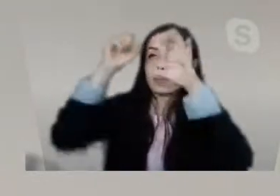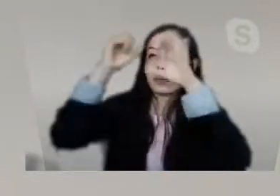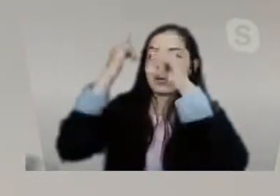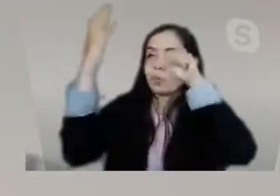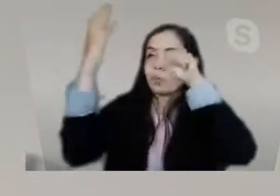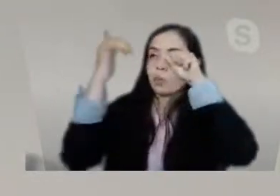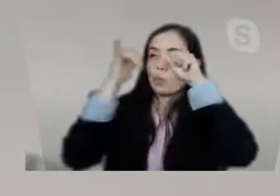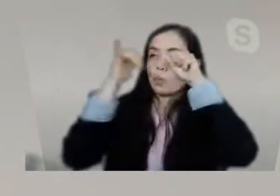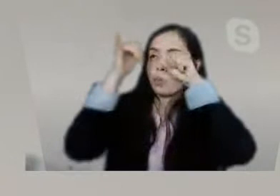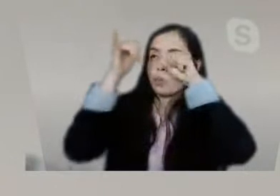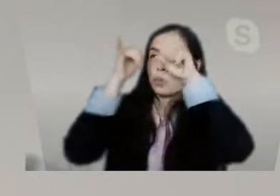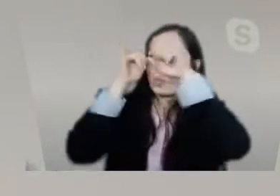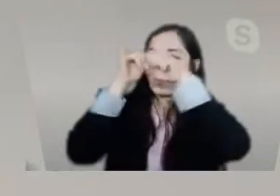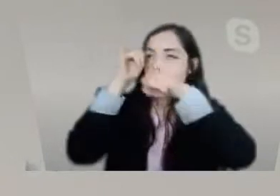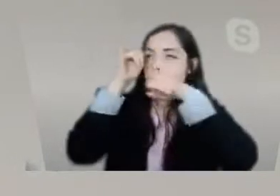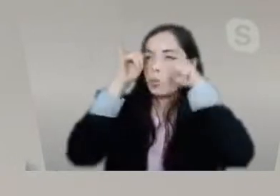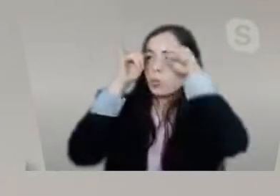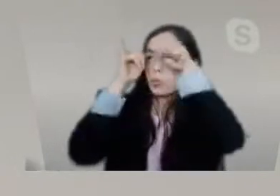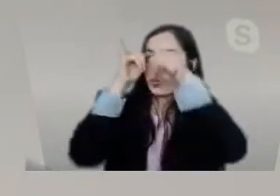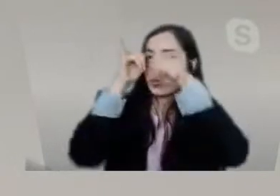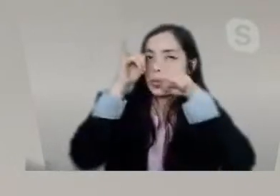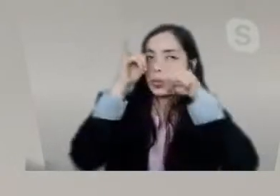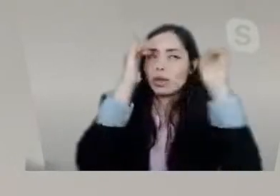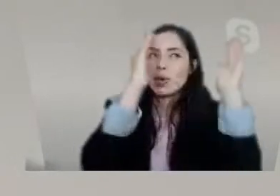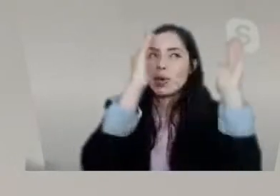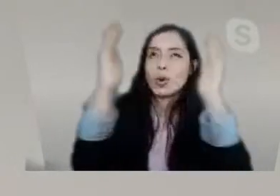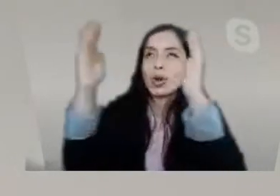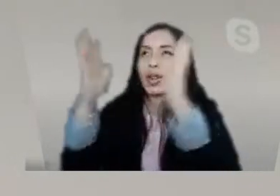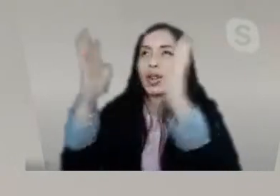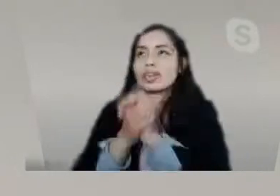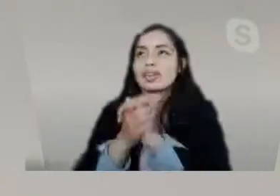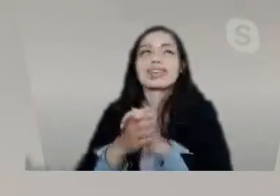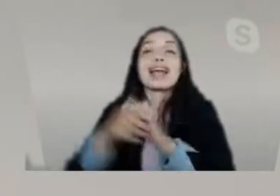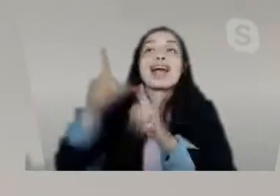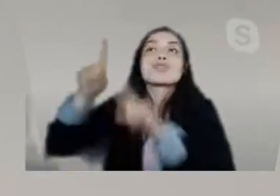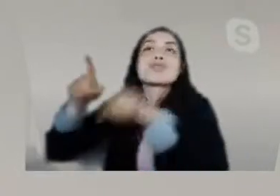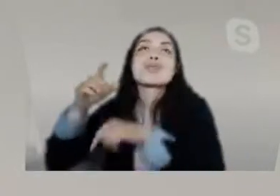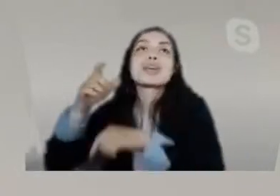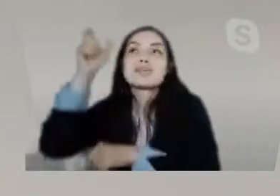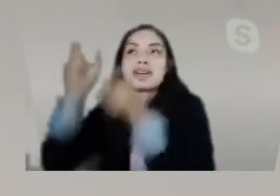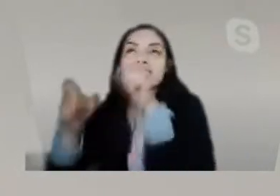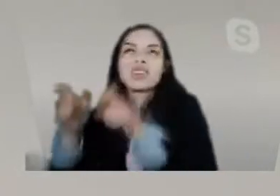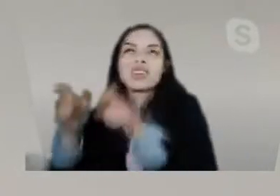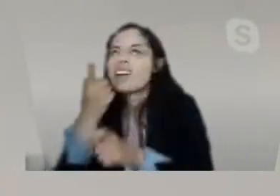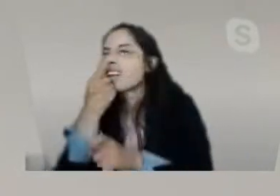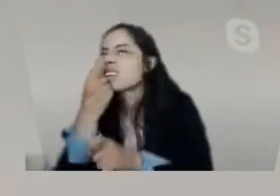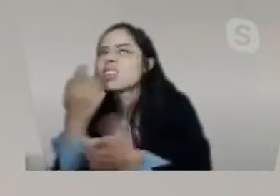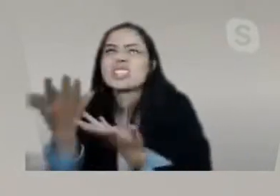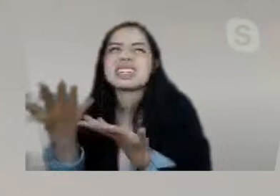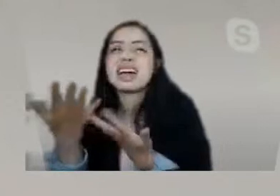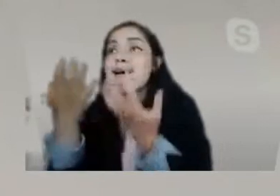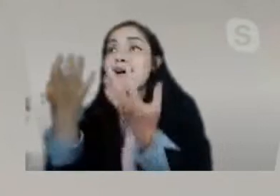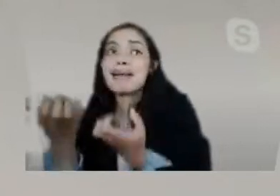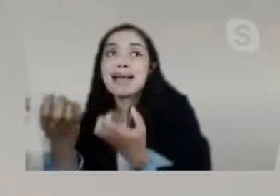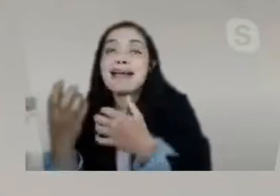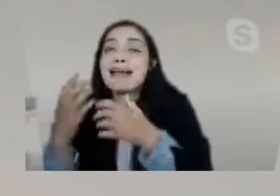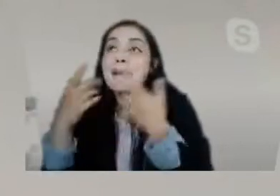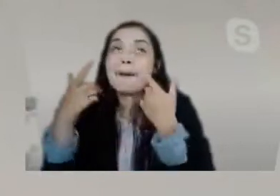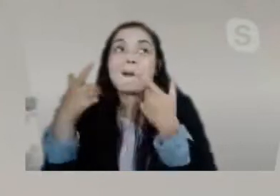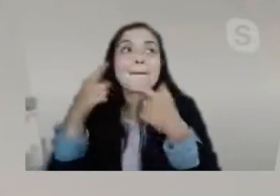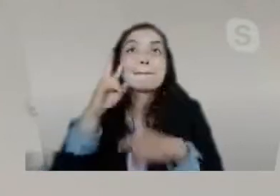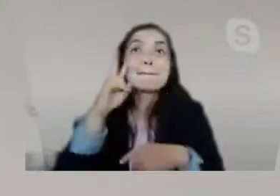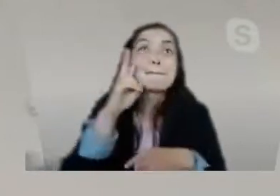porque es un interés, es un hobby, y entonces, entre mejor tengamos nuestros paquetes turísticos, entre